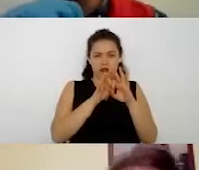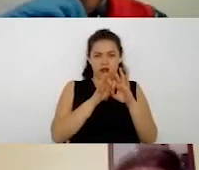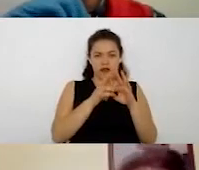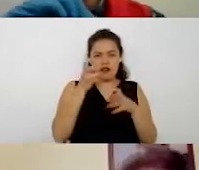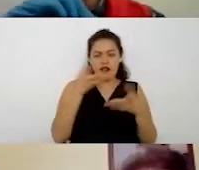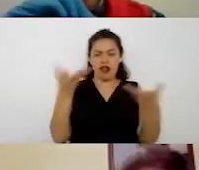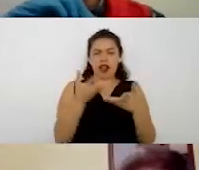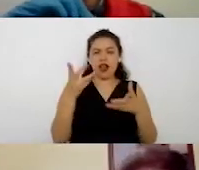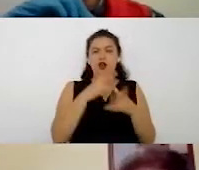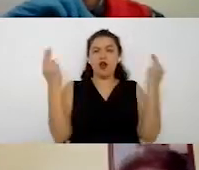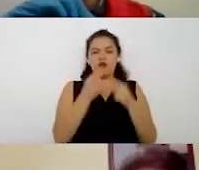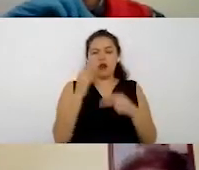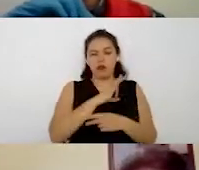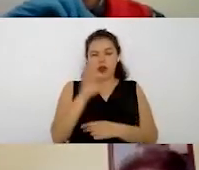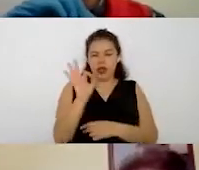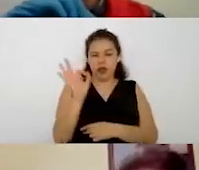¿Por qué?